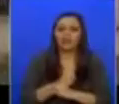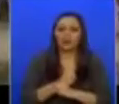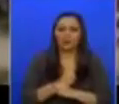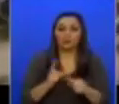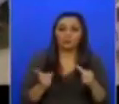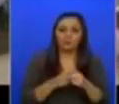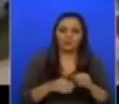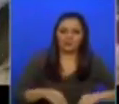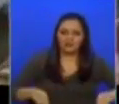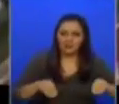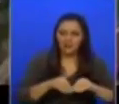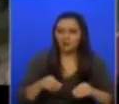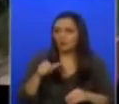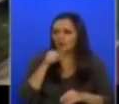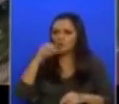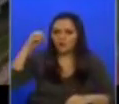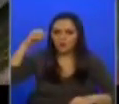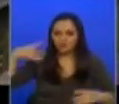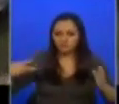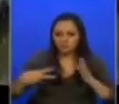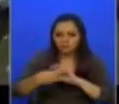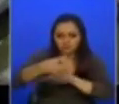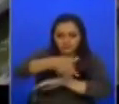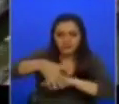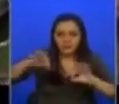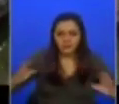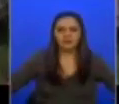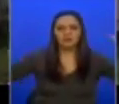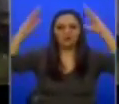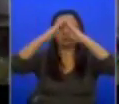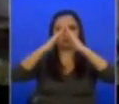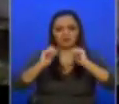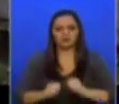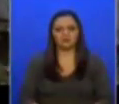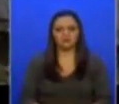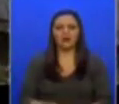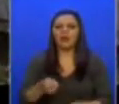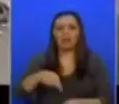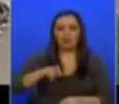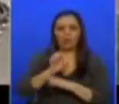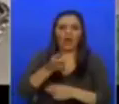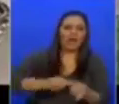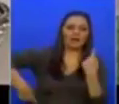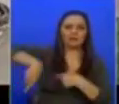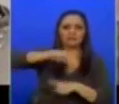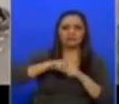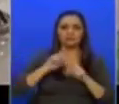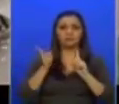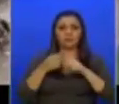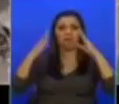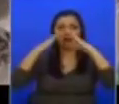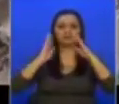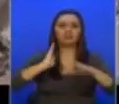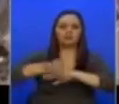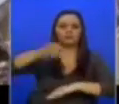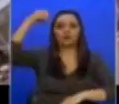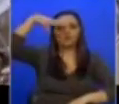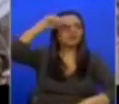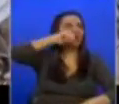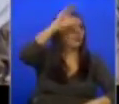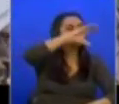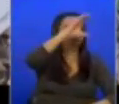servicios. Esto tiene que cambiar. Es el momento de cambiar. Esta experiencia ha sido durísima. Para mí lo más fácil sería así, sí le vamos a hacer el